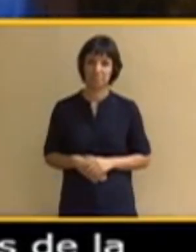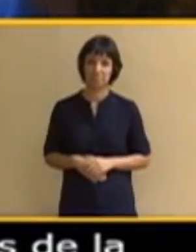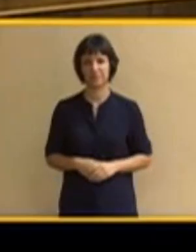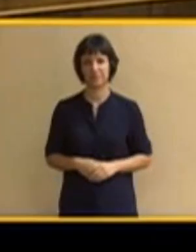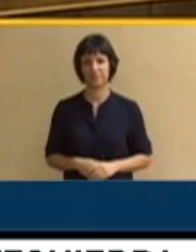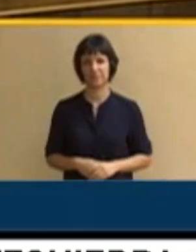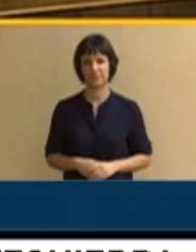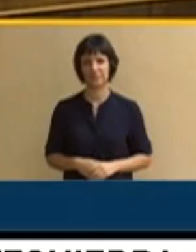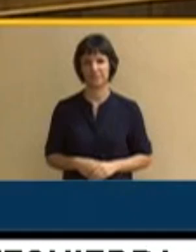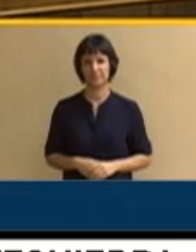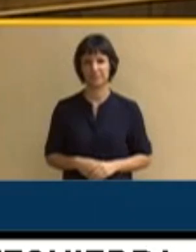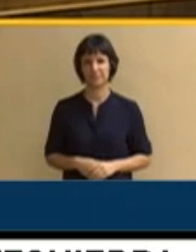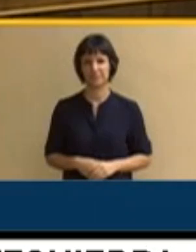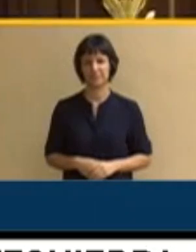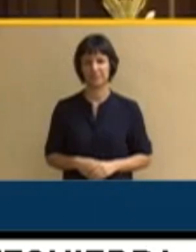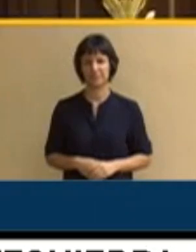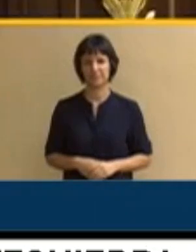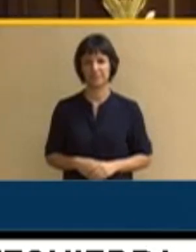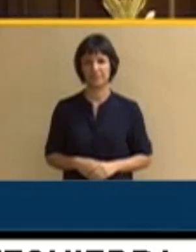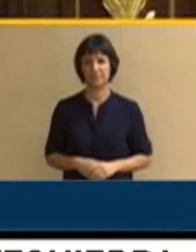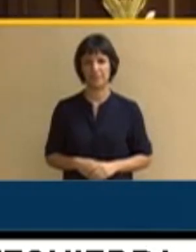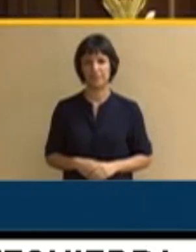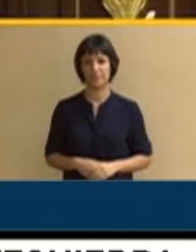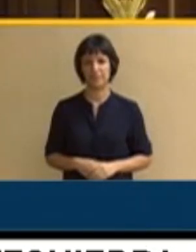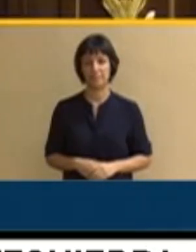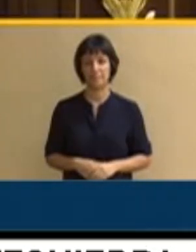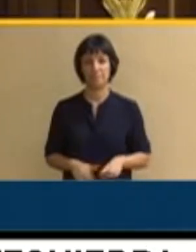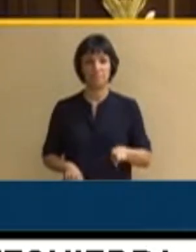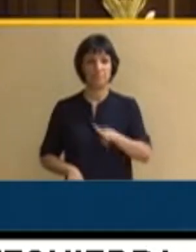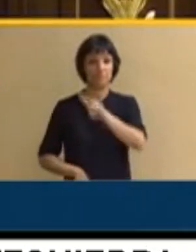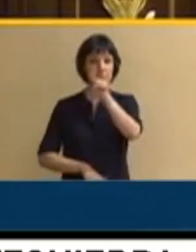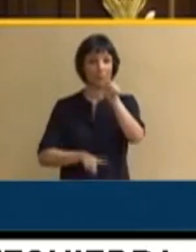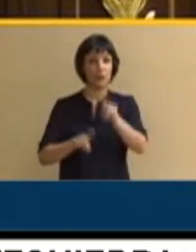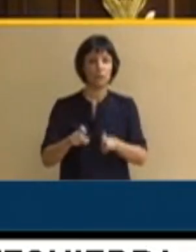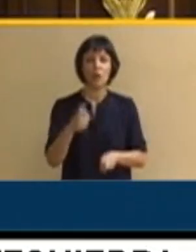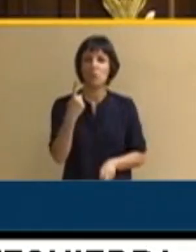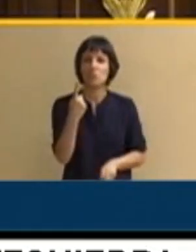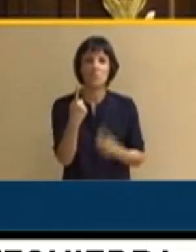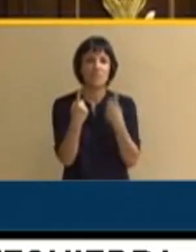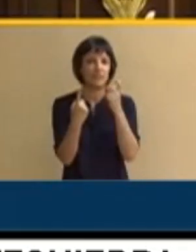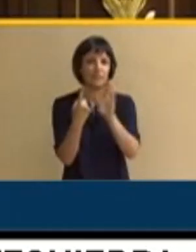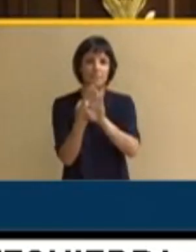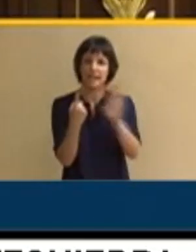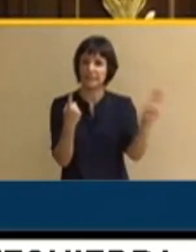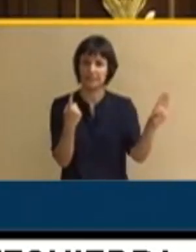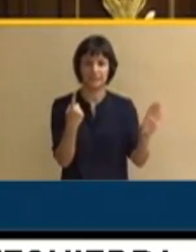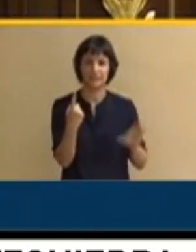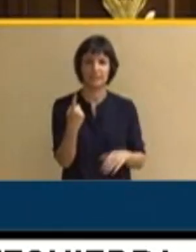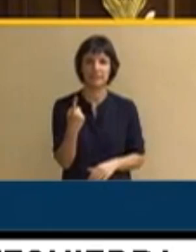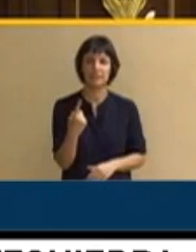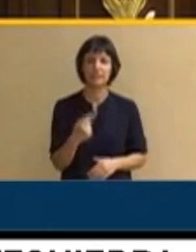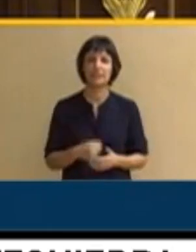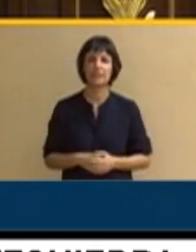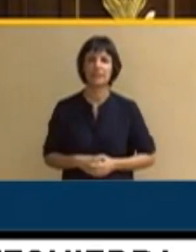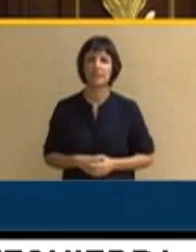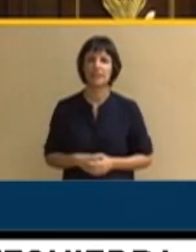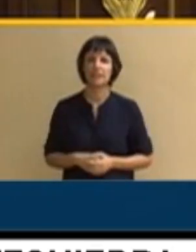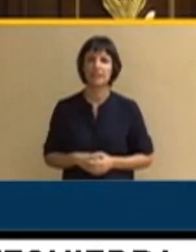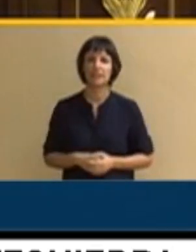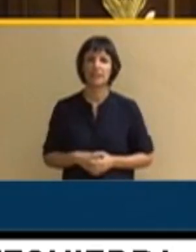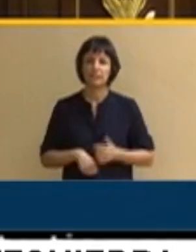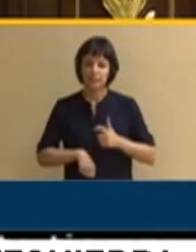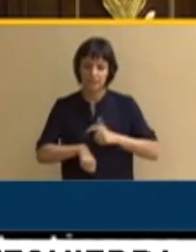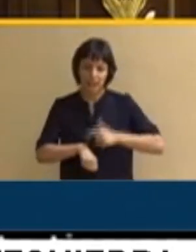orejas. La única pregunta que cabe hacerse es cuánto tiempo, cuántos meses,